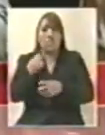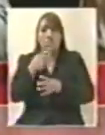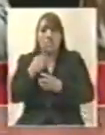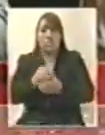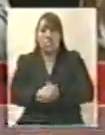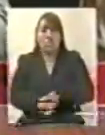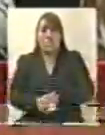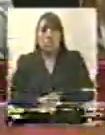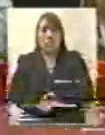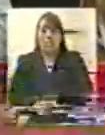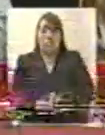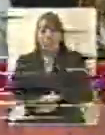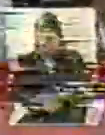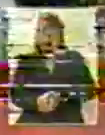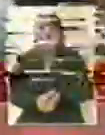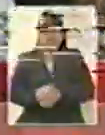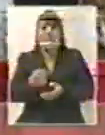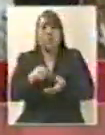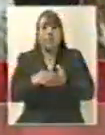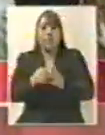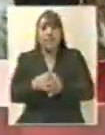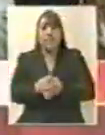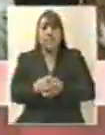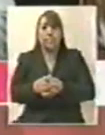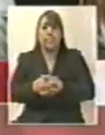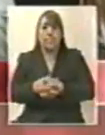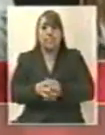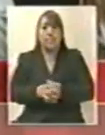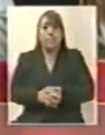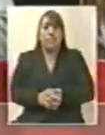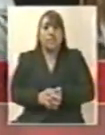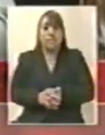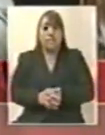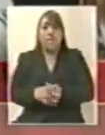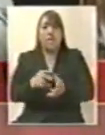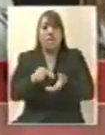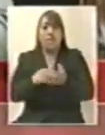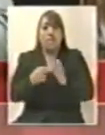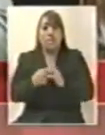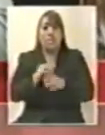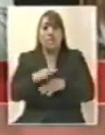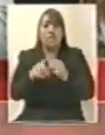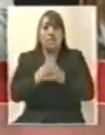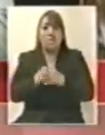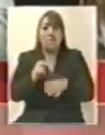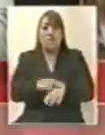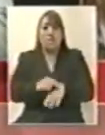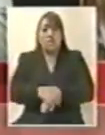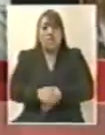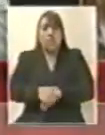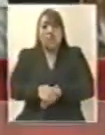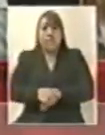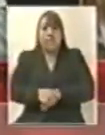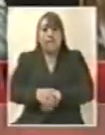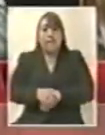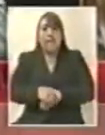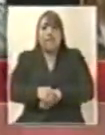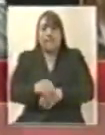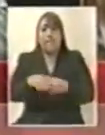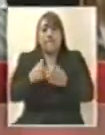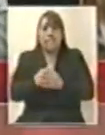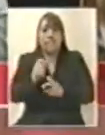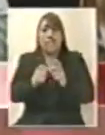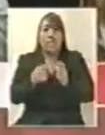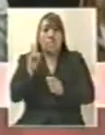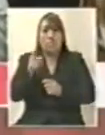países esto ha sido mucho más distendido. Por ejemplo, los uruguayos, los famosos, el